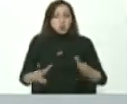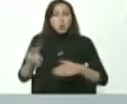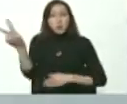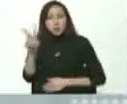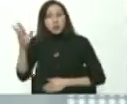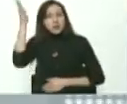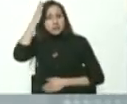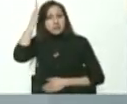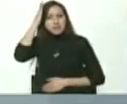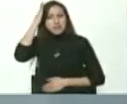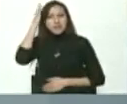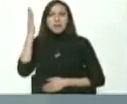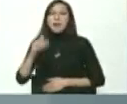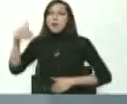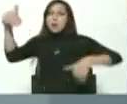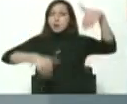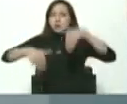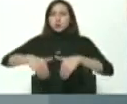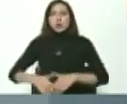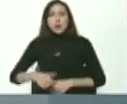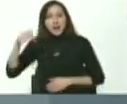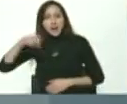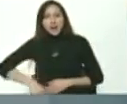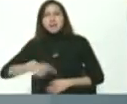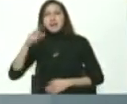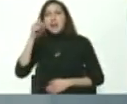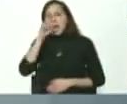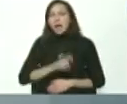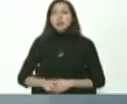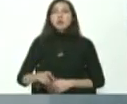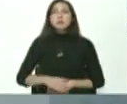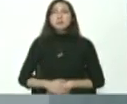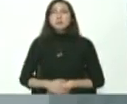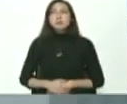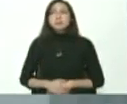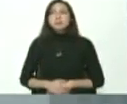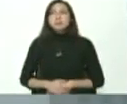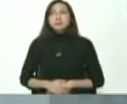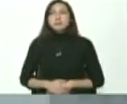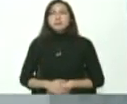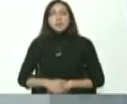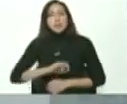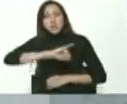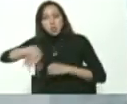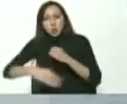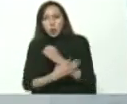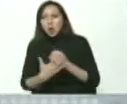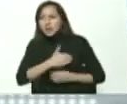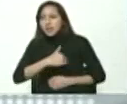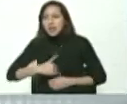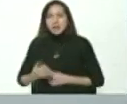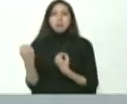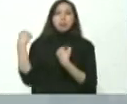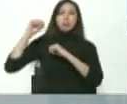unas gran megaelecciones este año 2021. Y él trata de pegar un brinco.